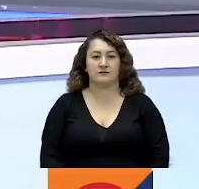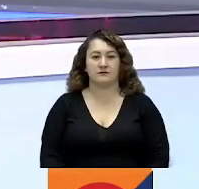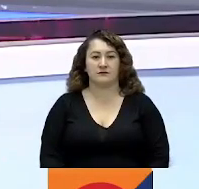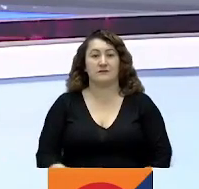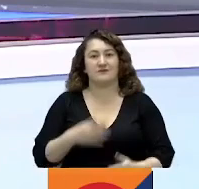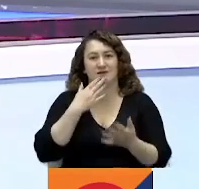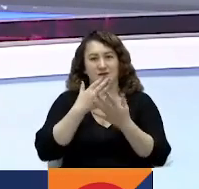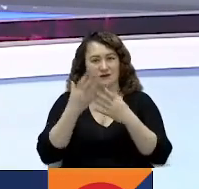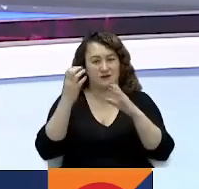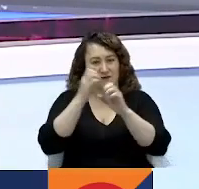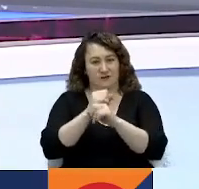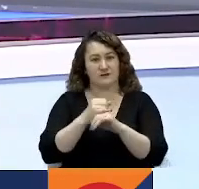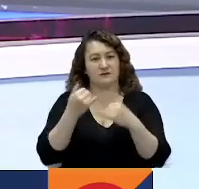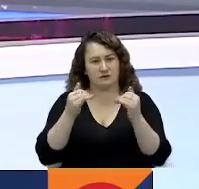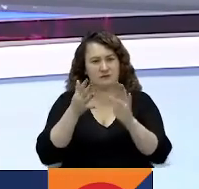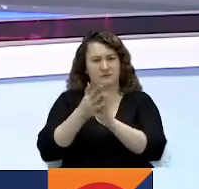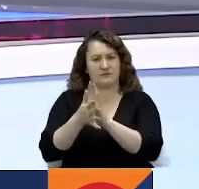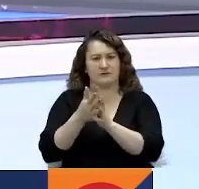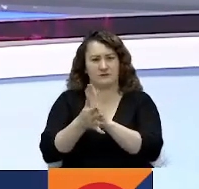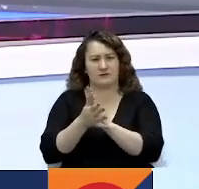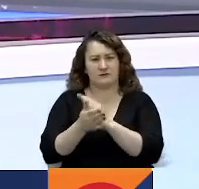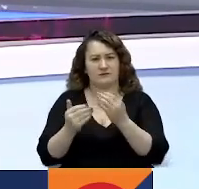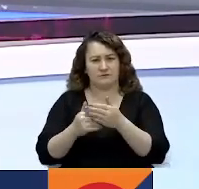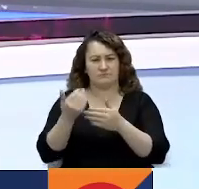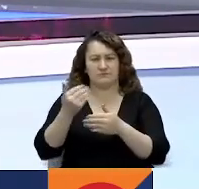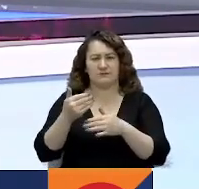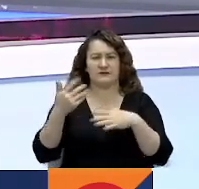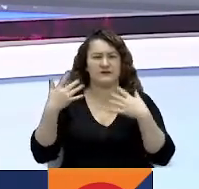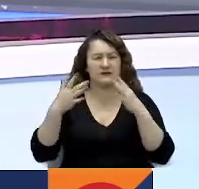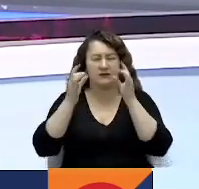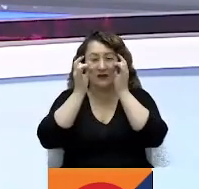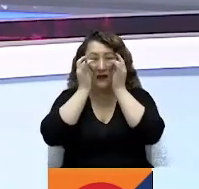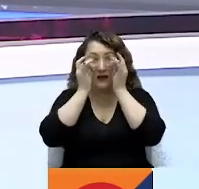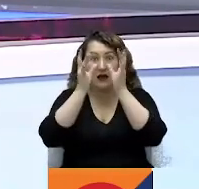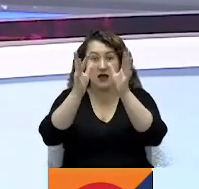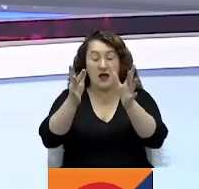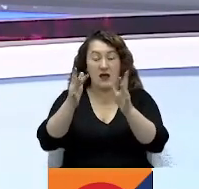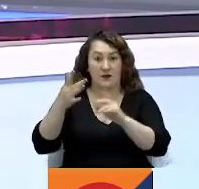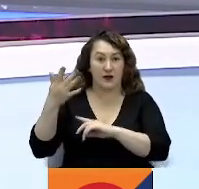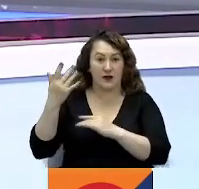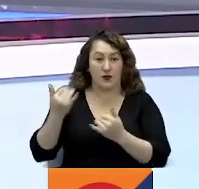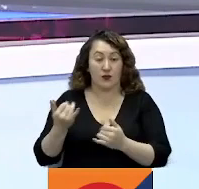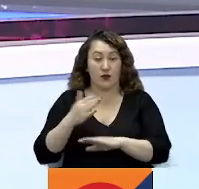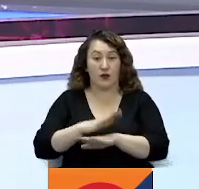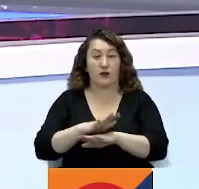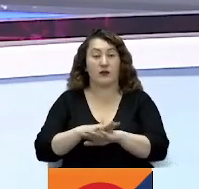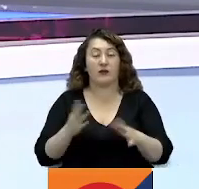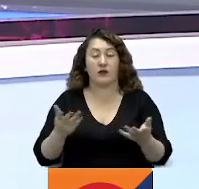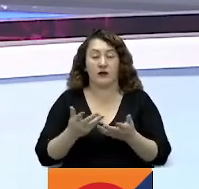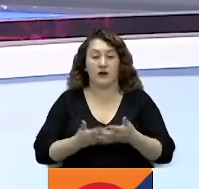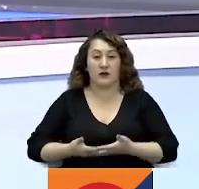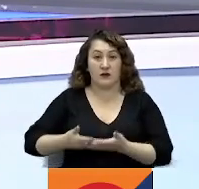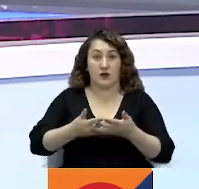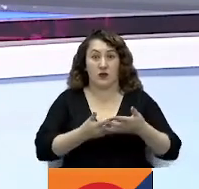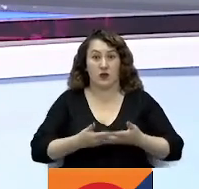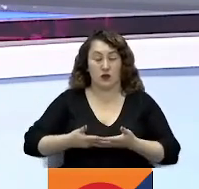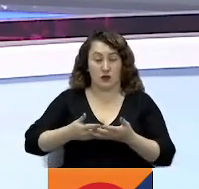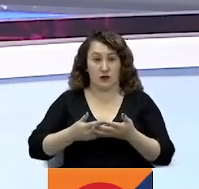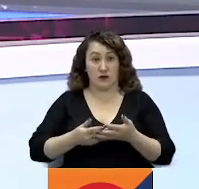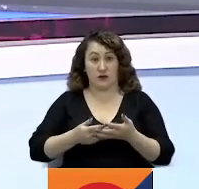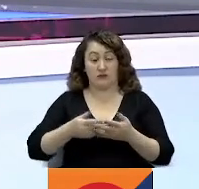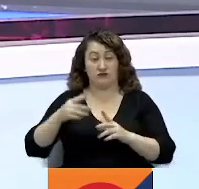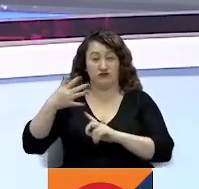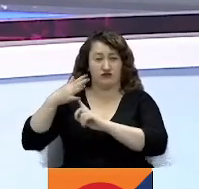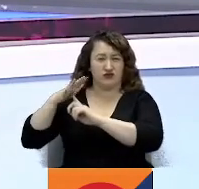Buenas noches. Como ya les contábamos al inicio de la emisión, una tragedia aérea se registró esta tarde en Quibdó. Un helicóptero del Ejército